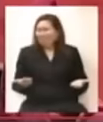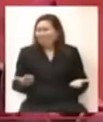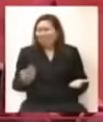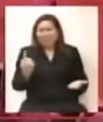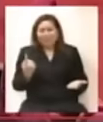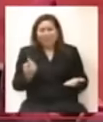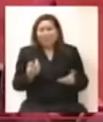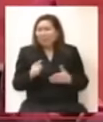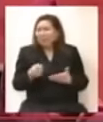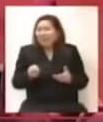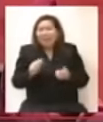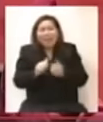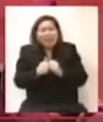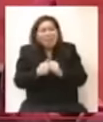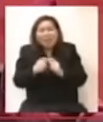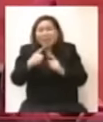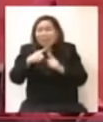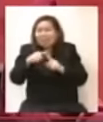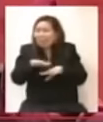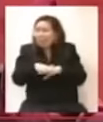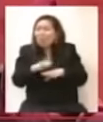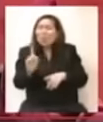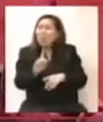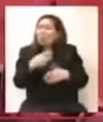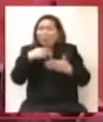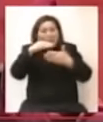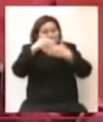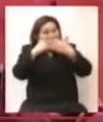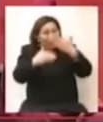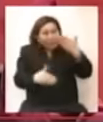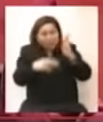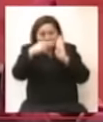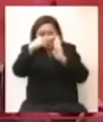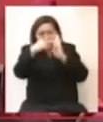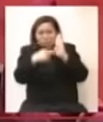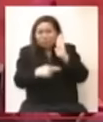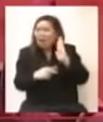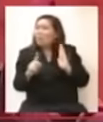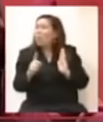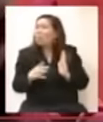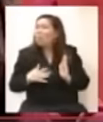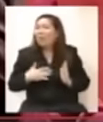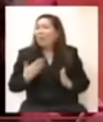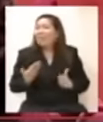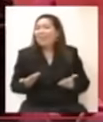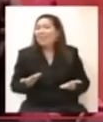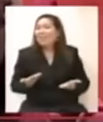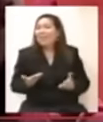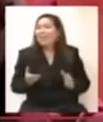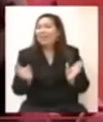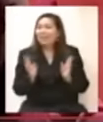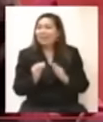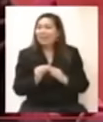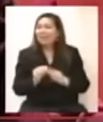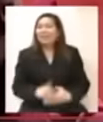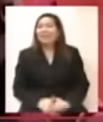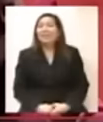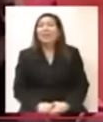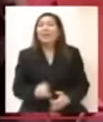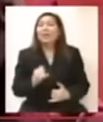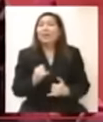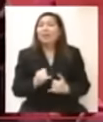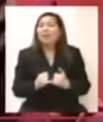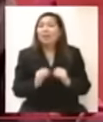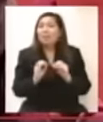sola coma al Tratado ni una sola coma es decir concluye el tratado lo